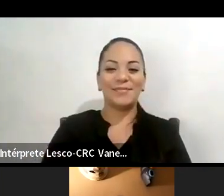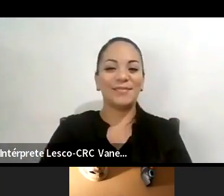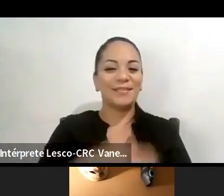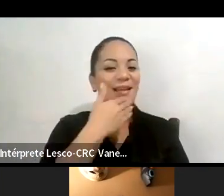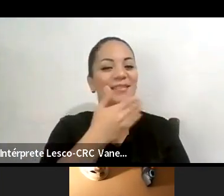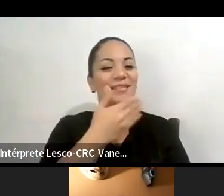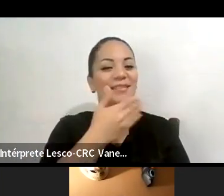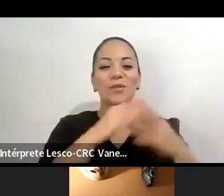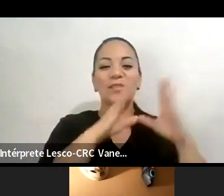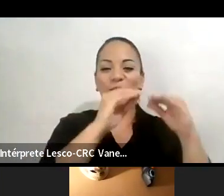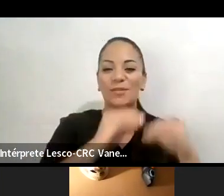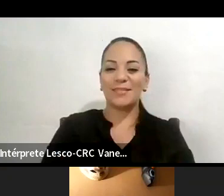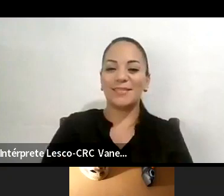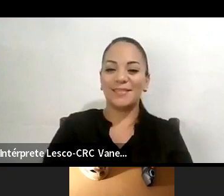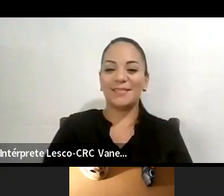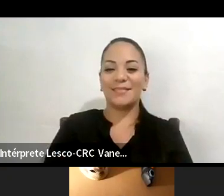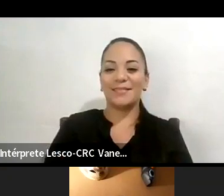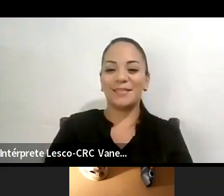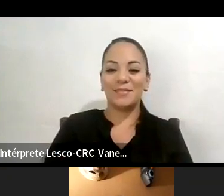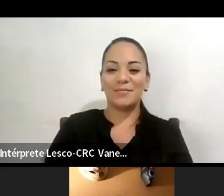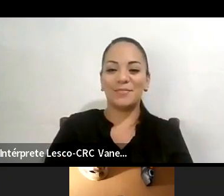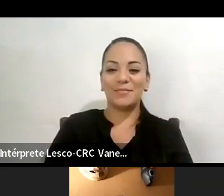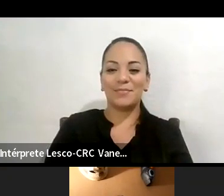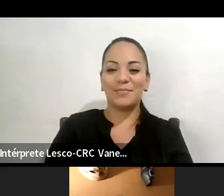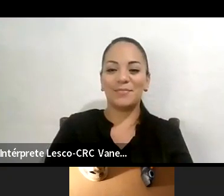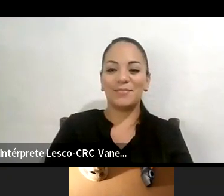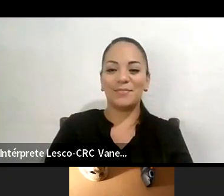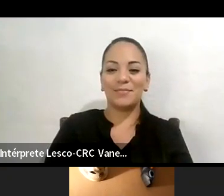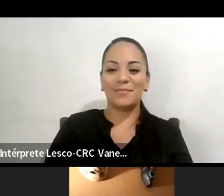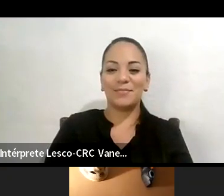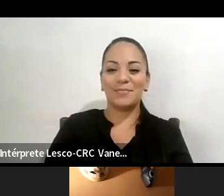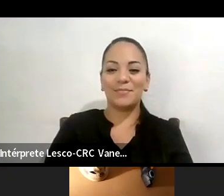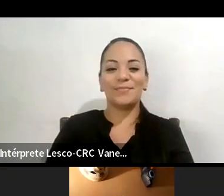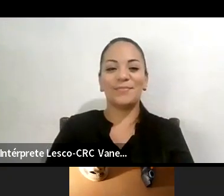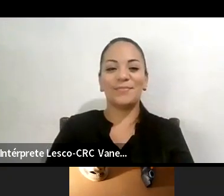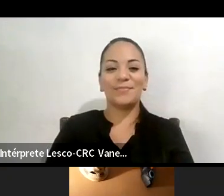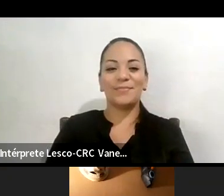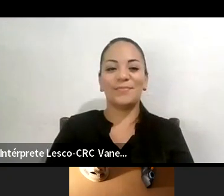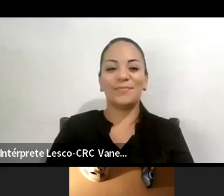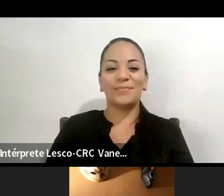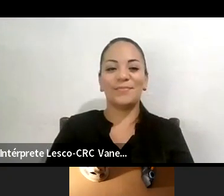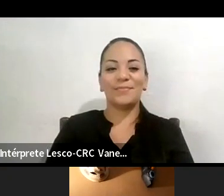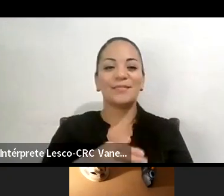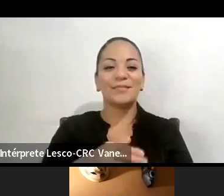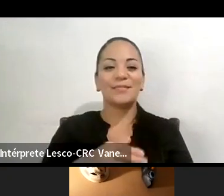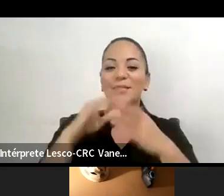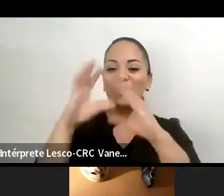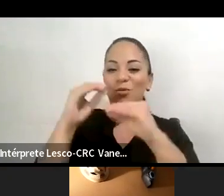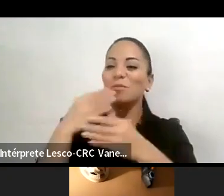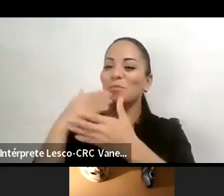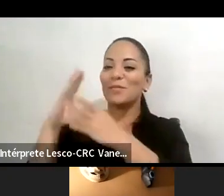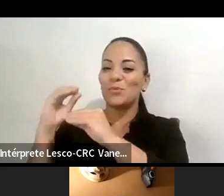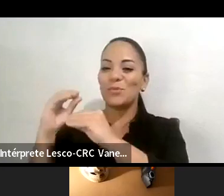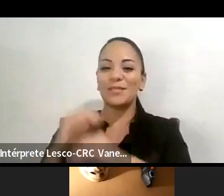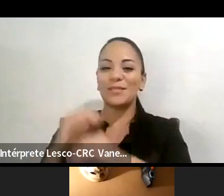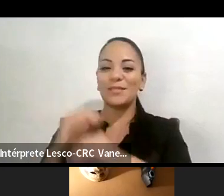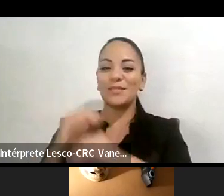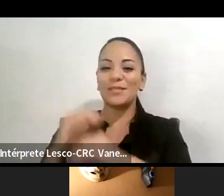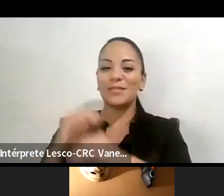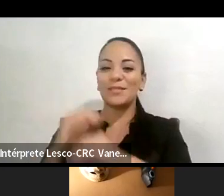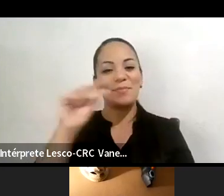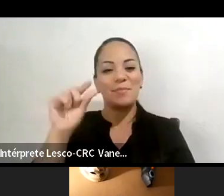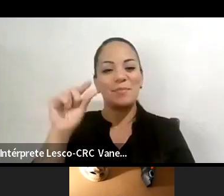Gracias. Buenas noches. Buenas noches. Gracias. Buenas noches. Feliz semana.